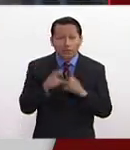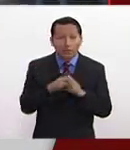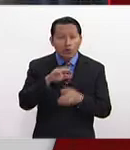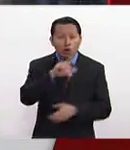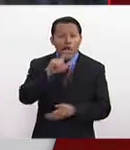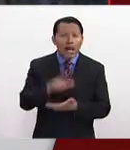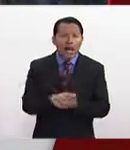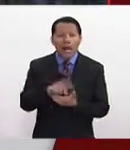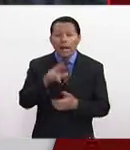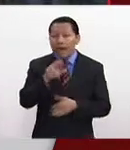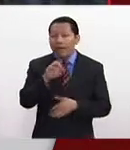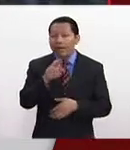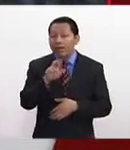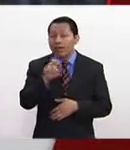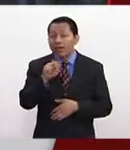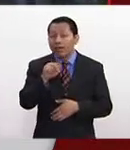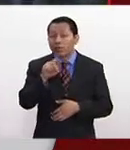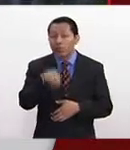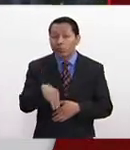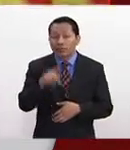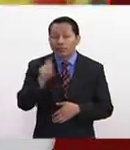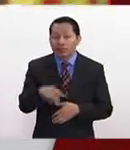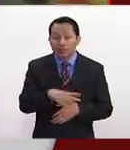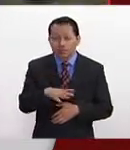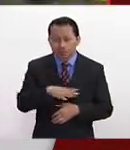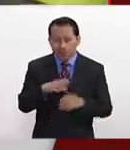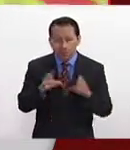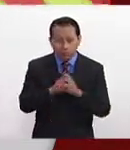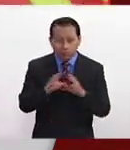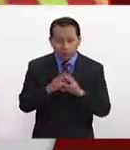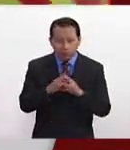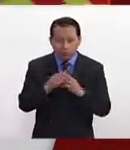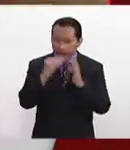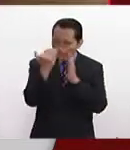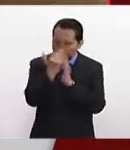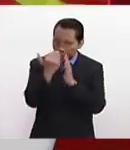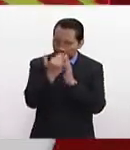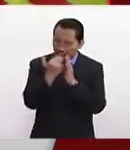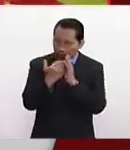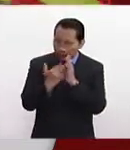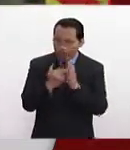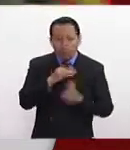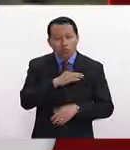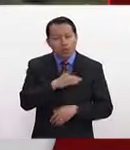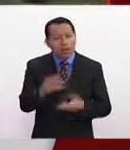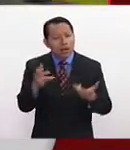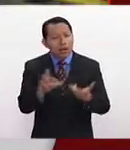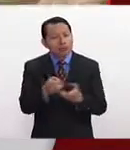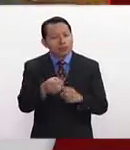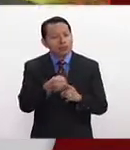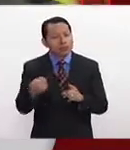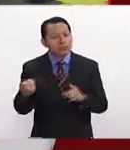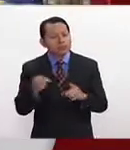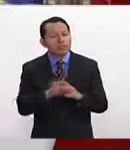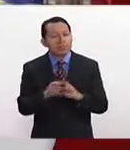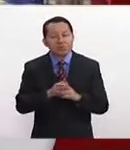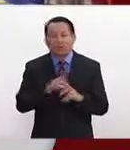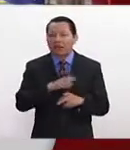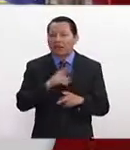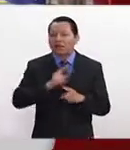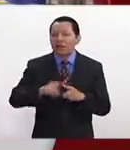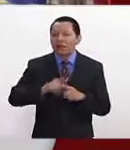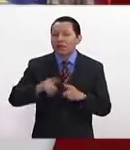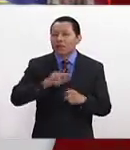de referéndum, que era justamente la ley que daba las líneas para organizar este referéndum, o sea, todos los aspectos